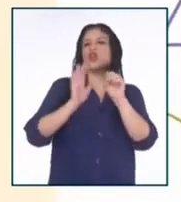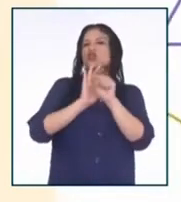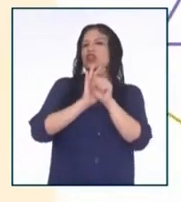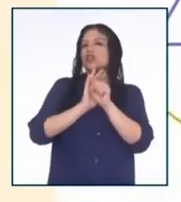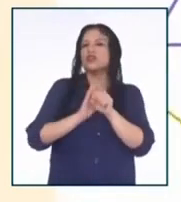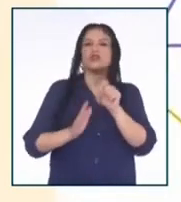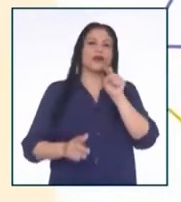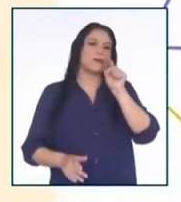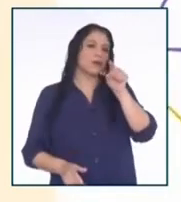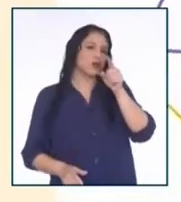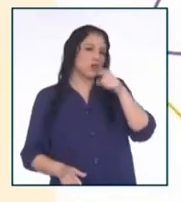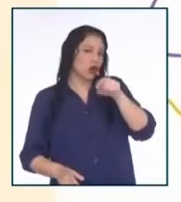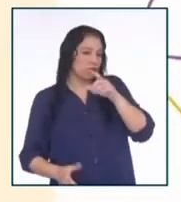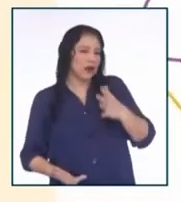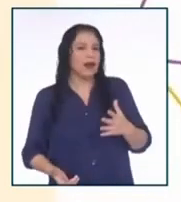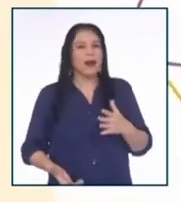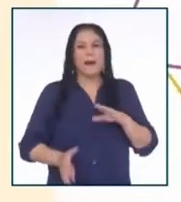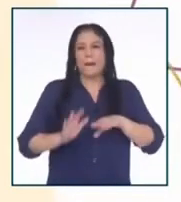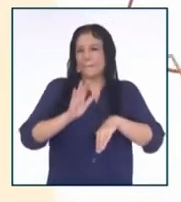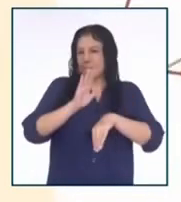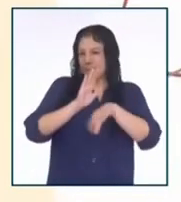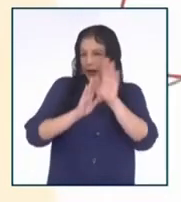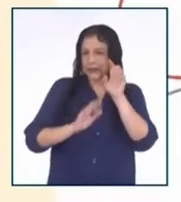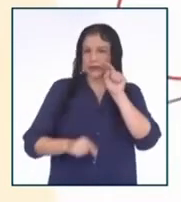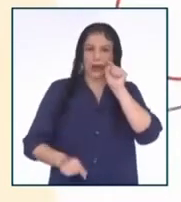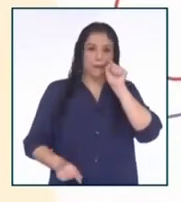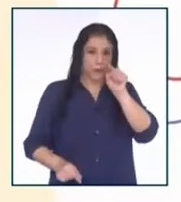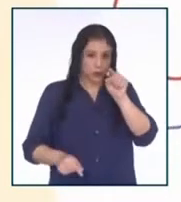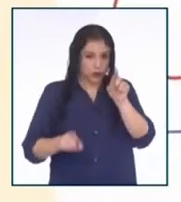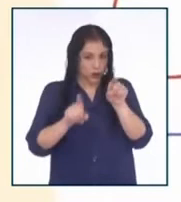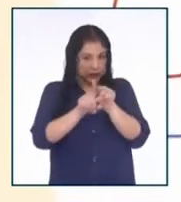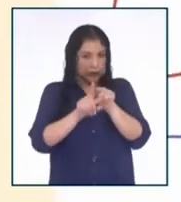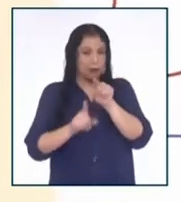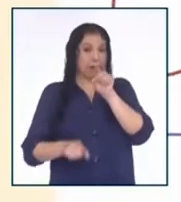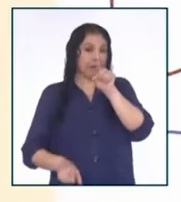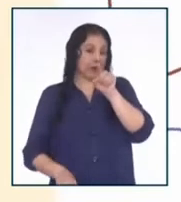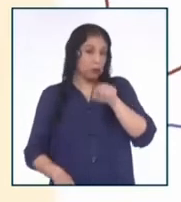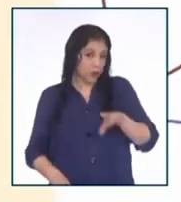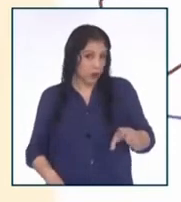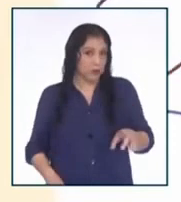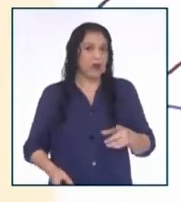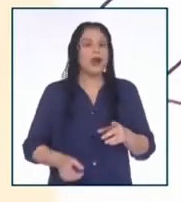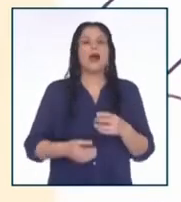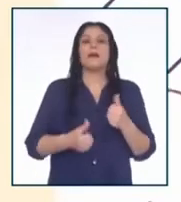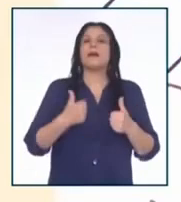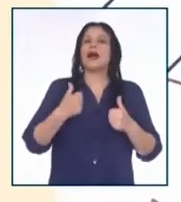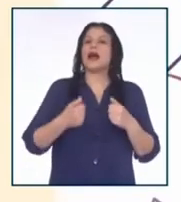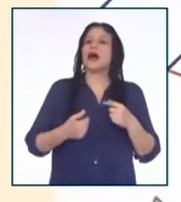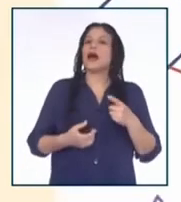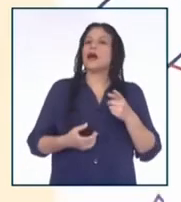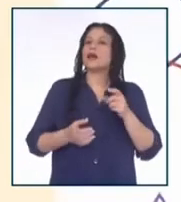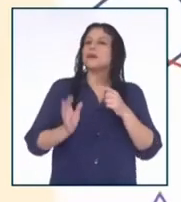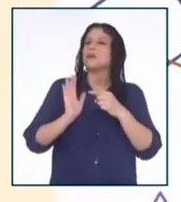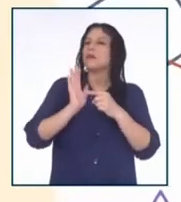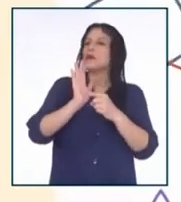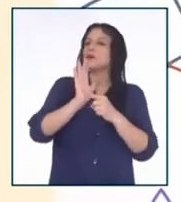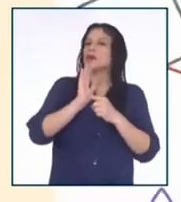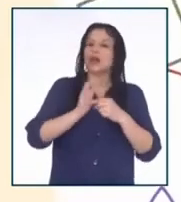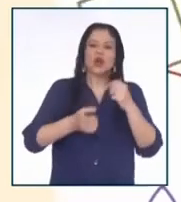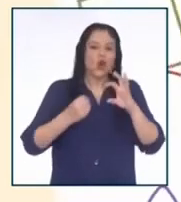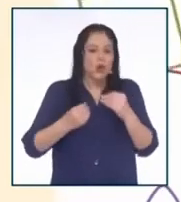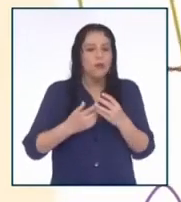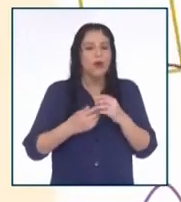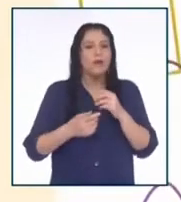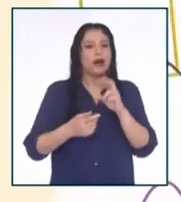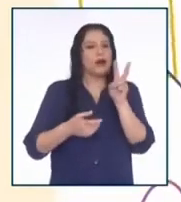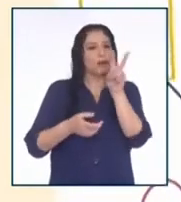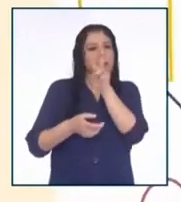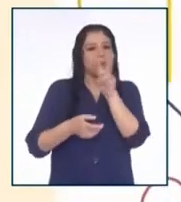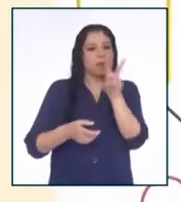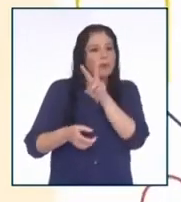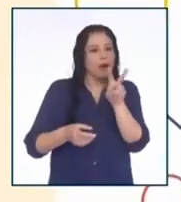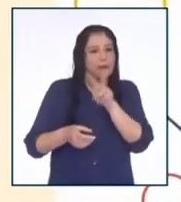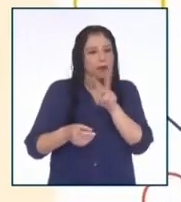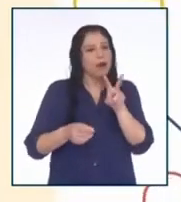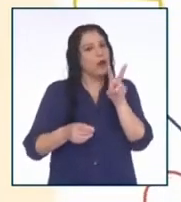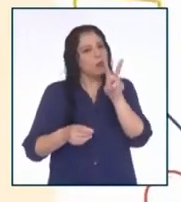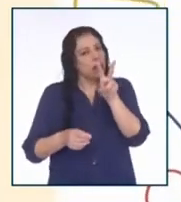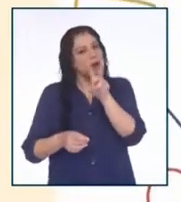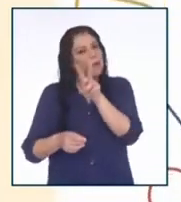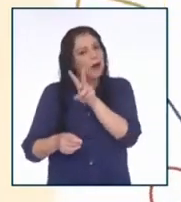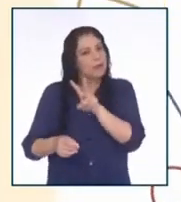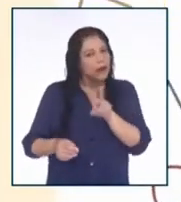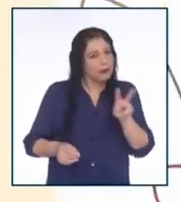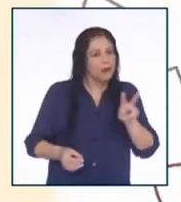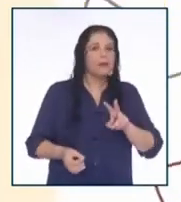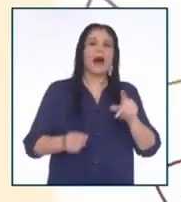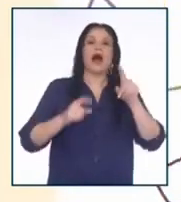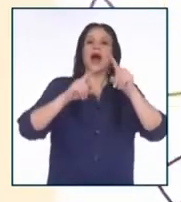puntuación, en particular el punto y la coma, para indicar el flujo o ritmo del texto. Al